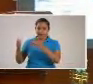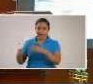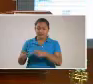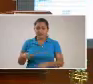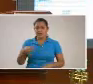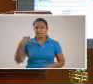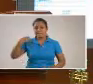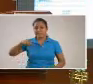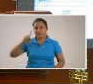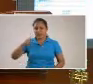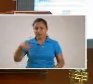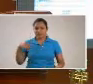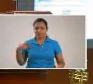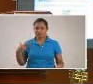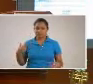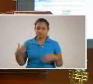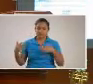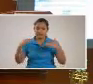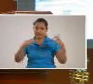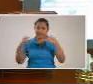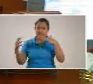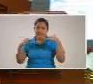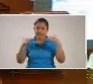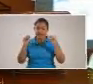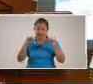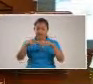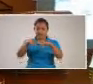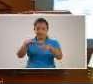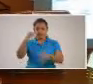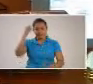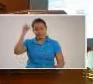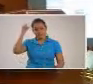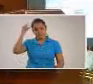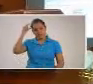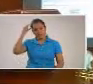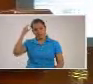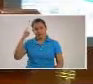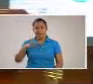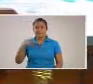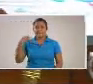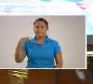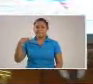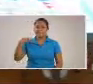Negro. Eso es lo que ellos están de alguna forma preparándose, pensando.